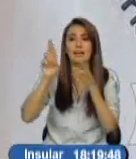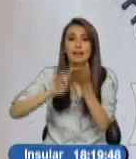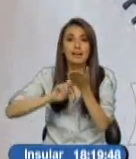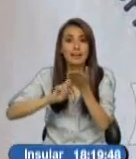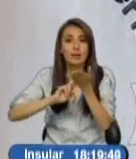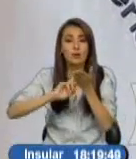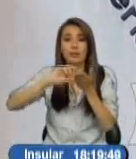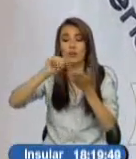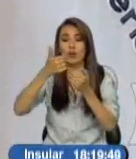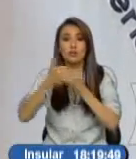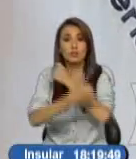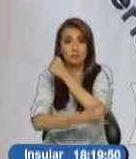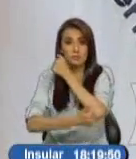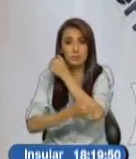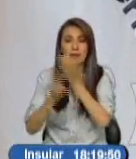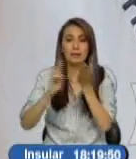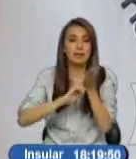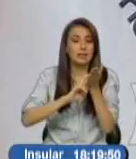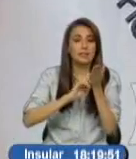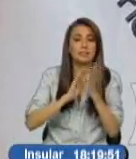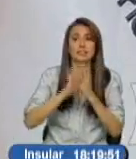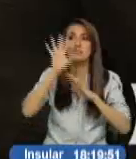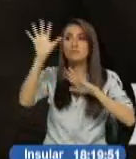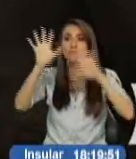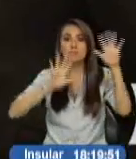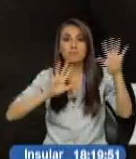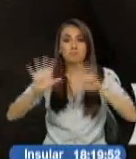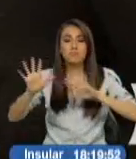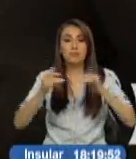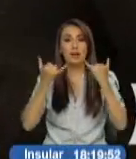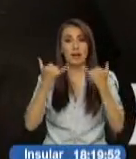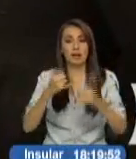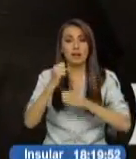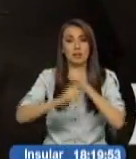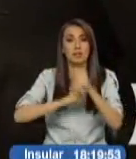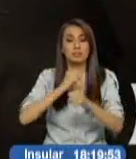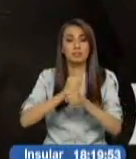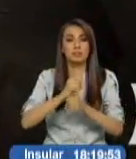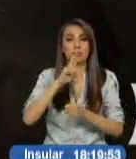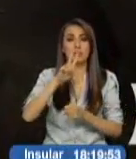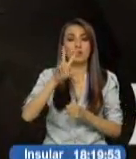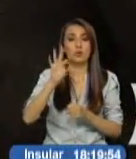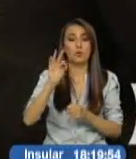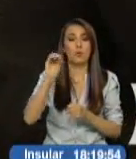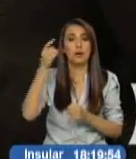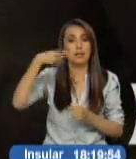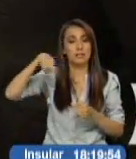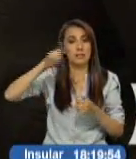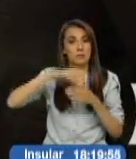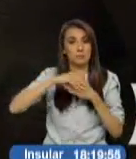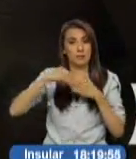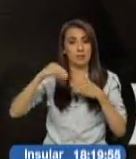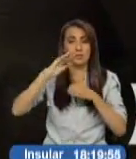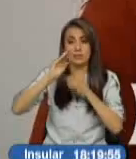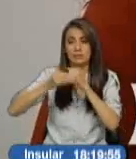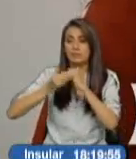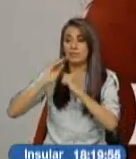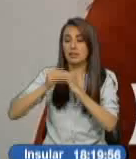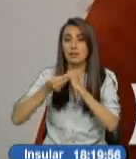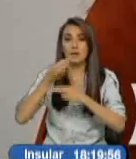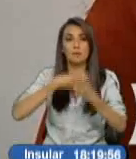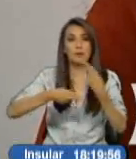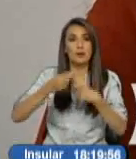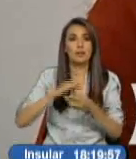en el marco de la sexta macrorrueda de negocios, que este año espera superar los 240 millones de dólares en ventas. Un